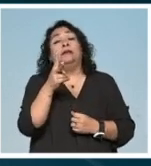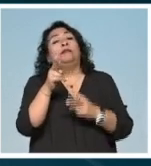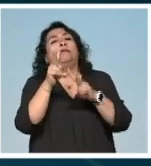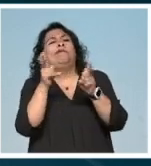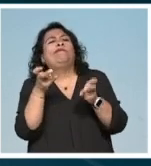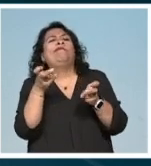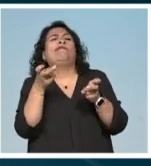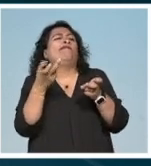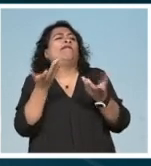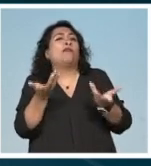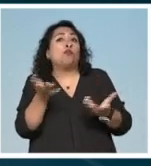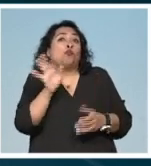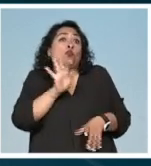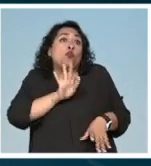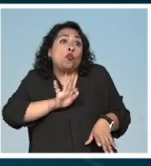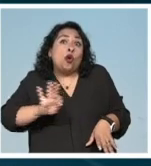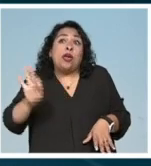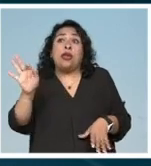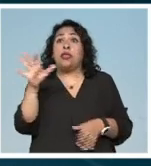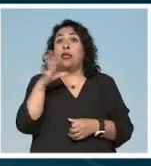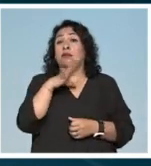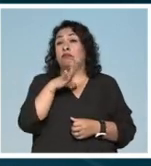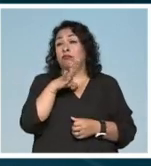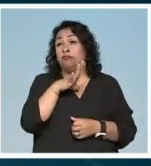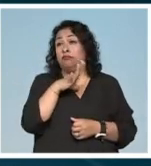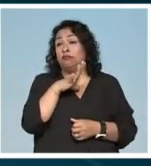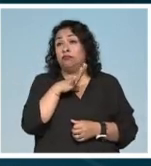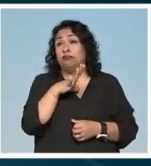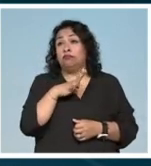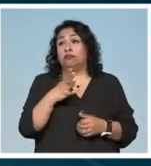la posibilidad de que tengamos